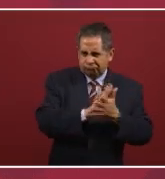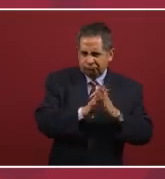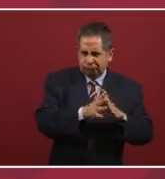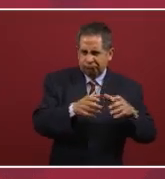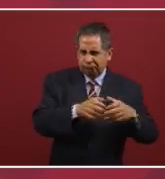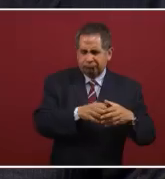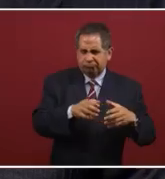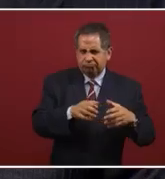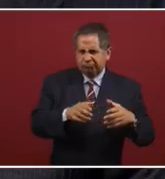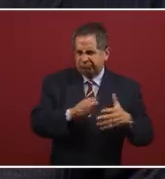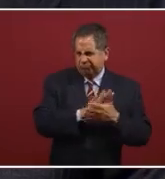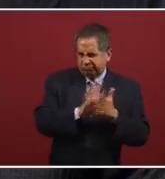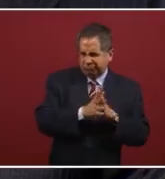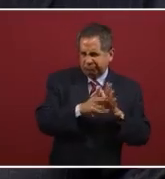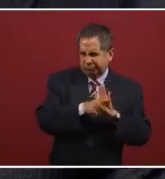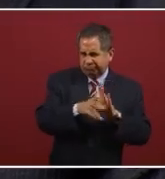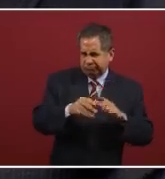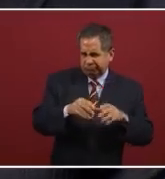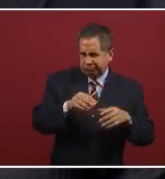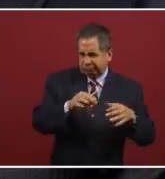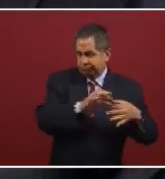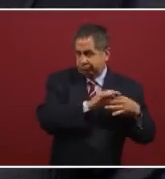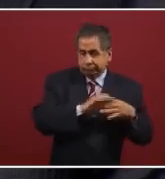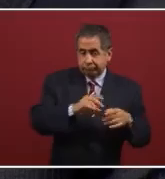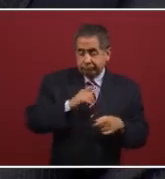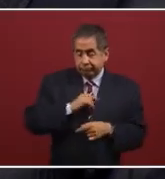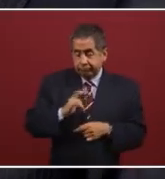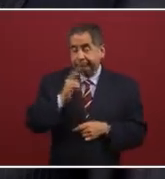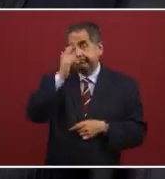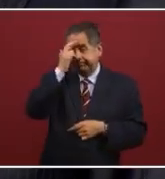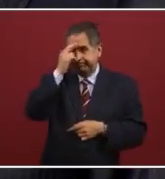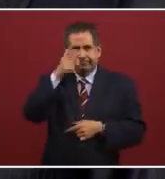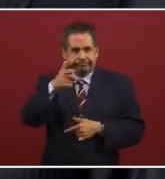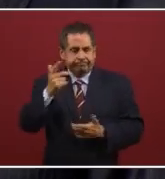periodística. Se me vino, sí,